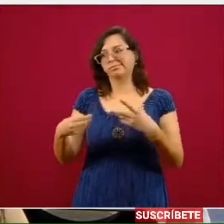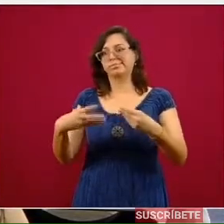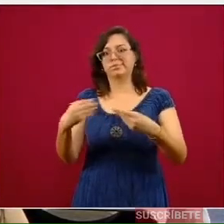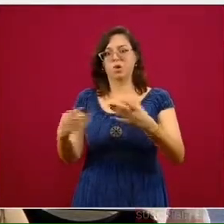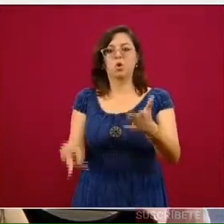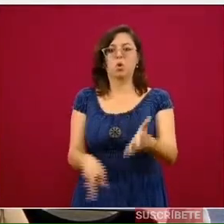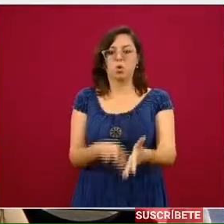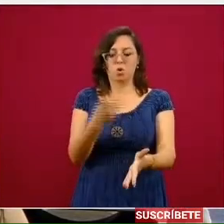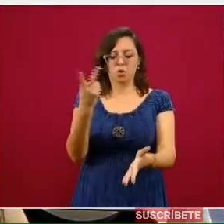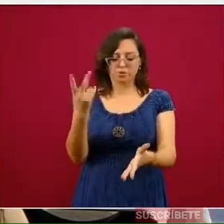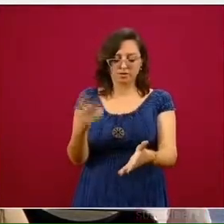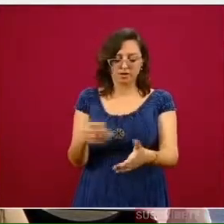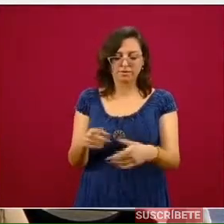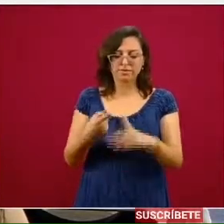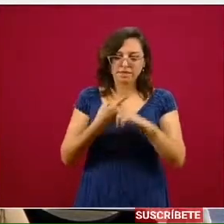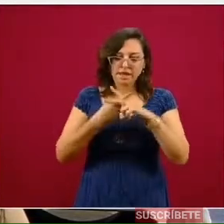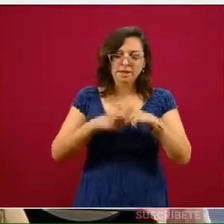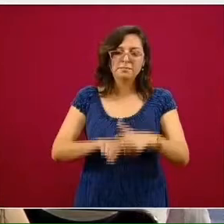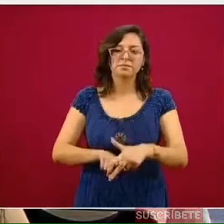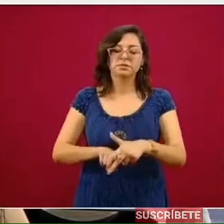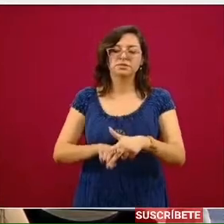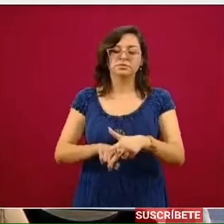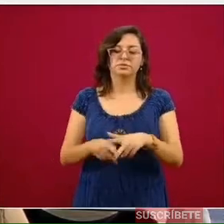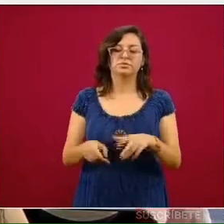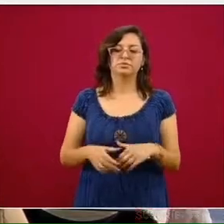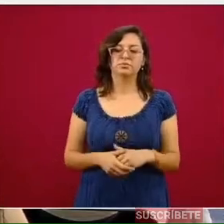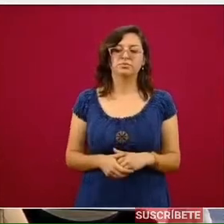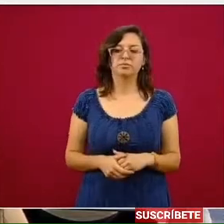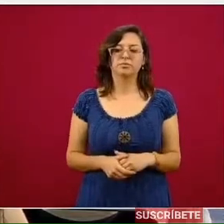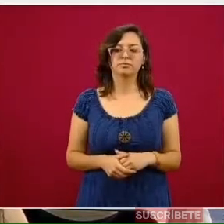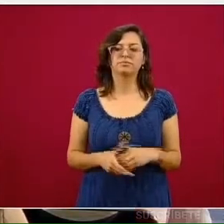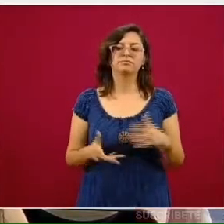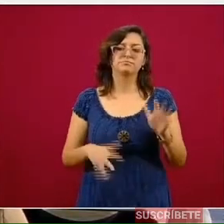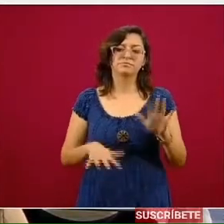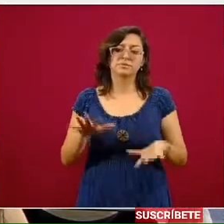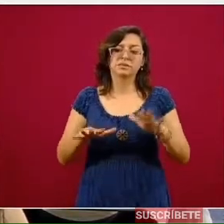en este número básico de reproducción, que a su vez en